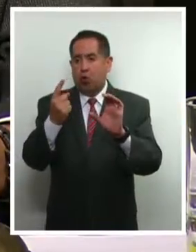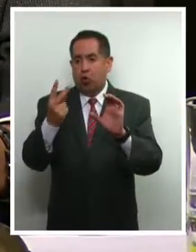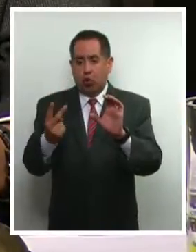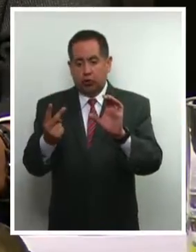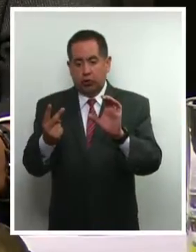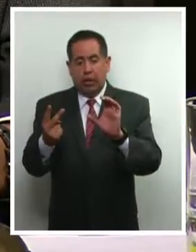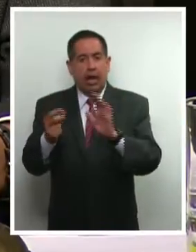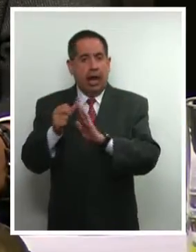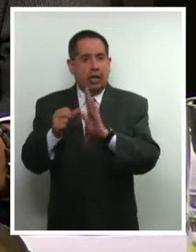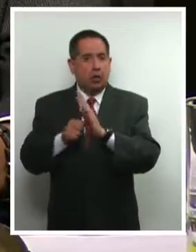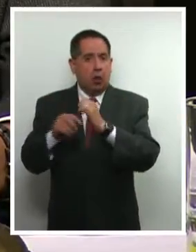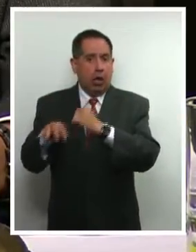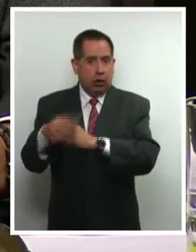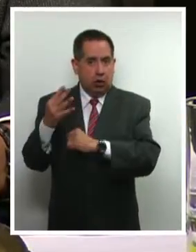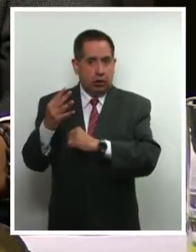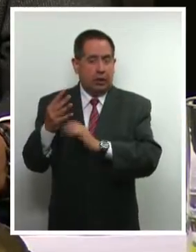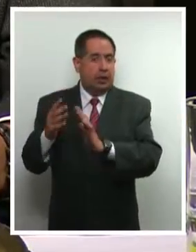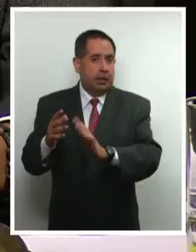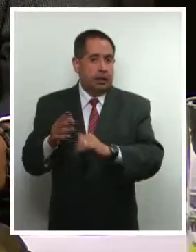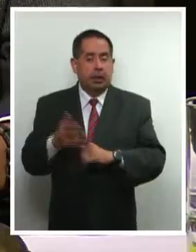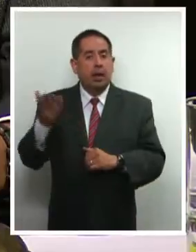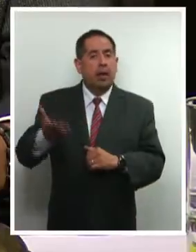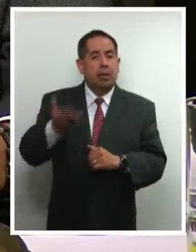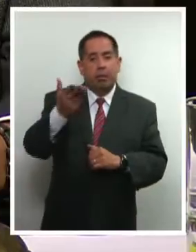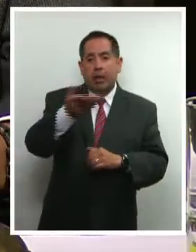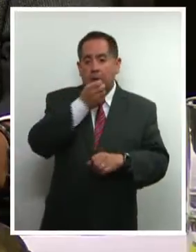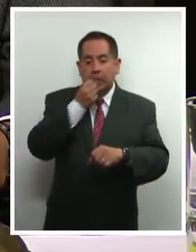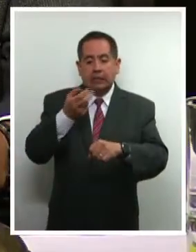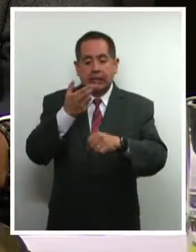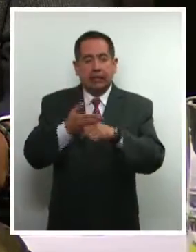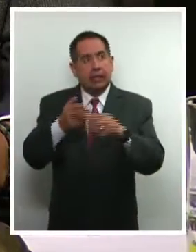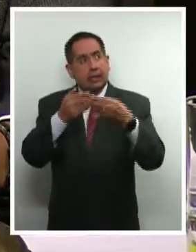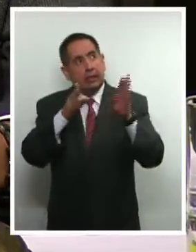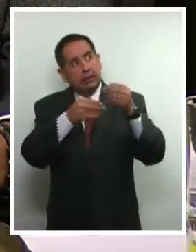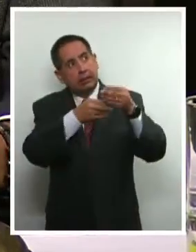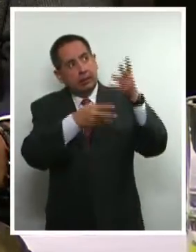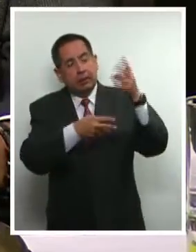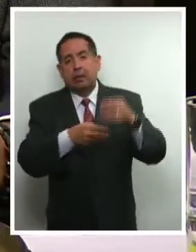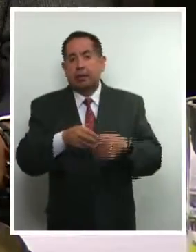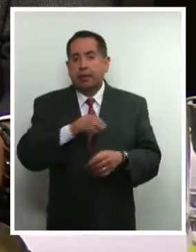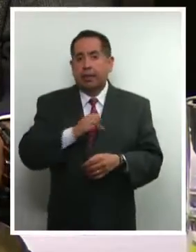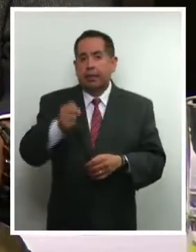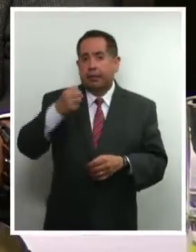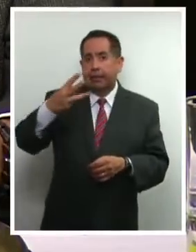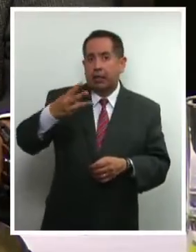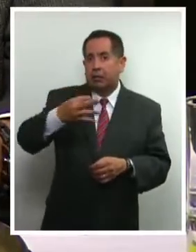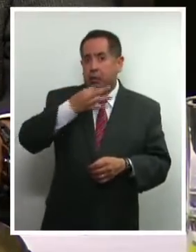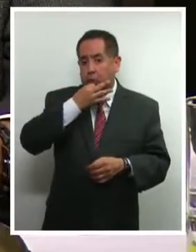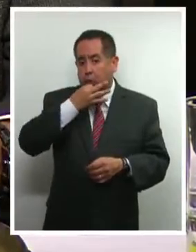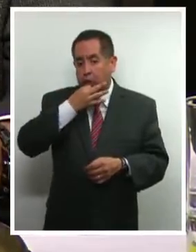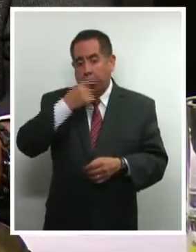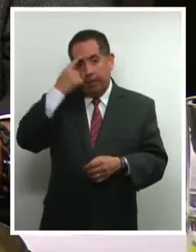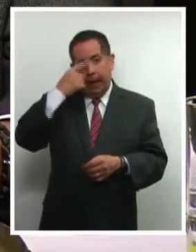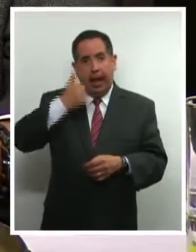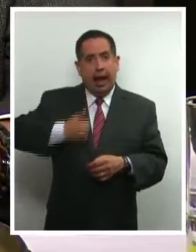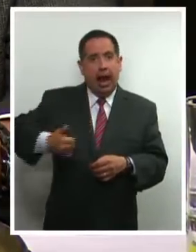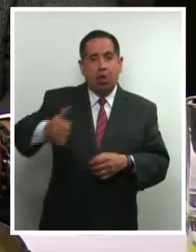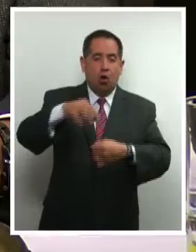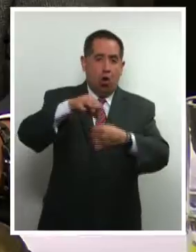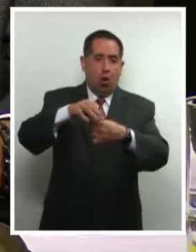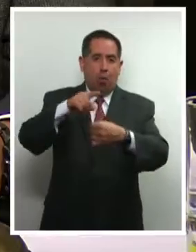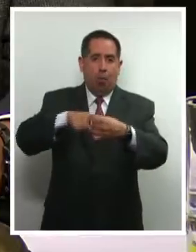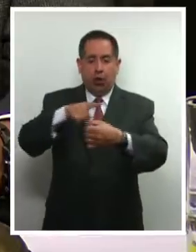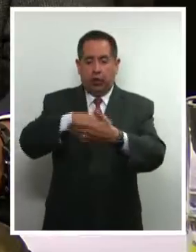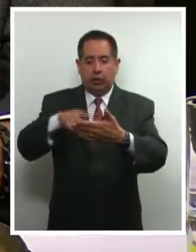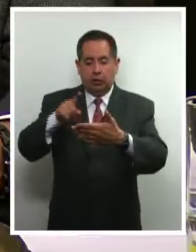del artículo 14, pido a la Secretaría abra el sistema electrónico por 3 minutos para proceder a la votación